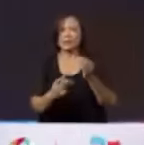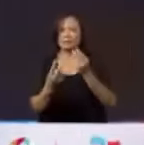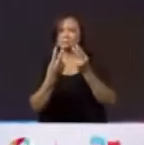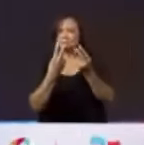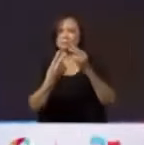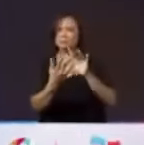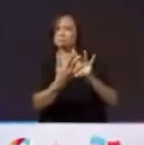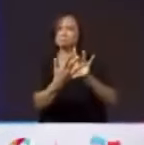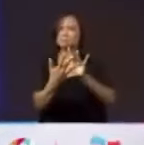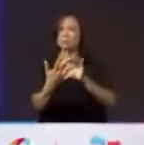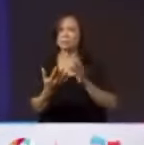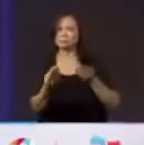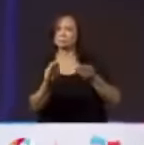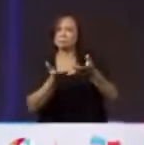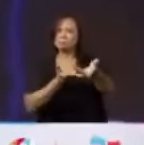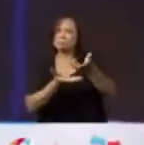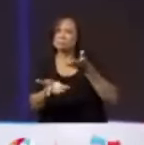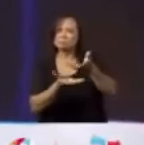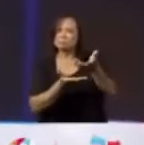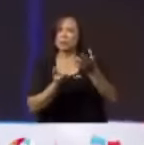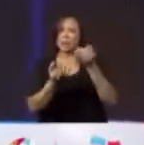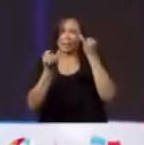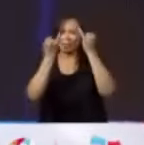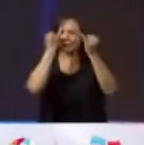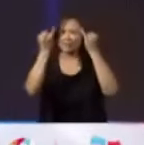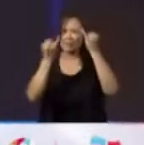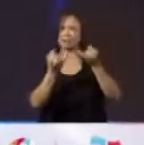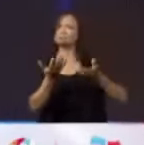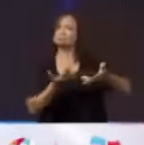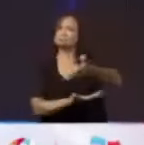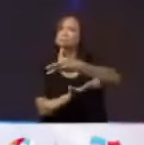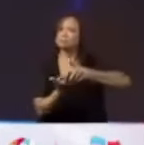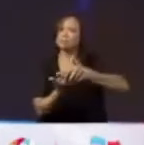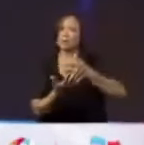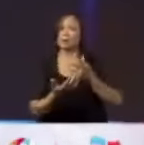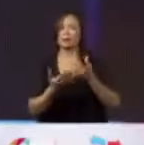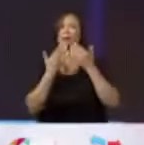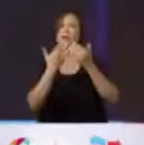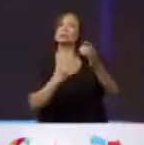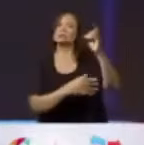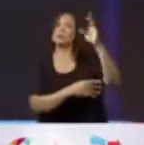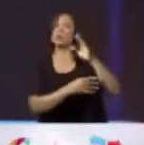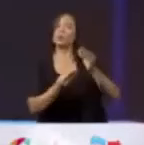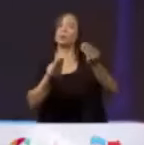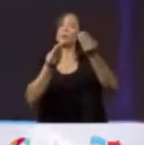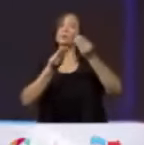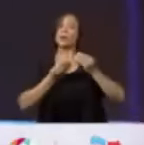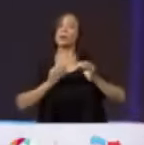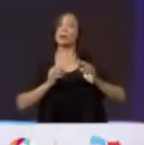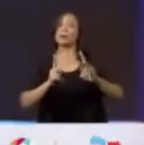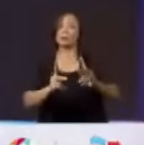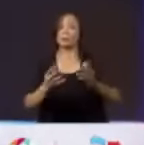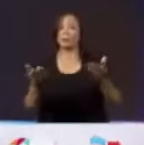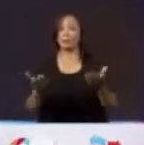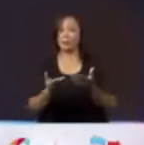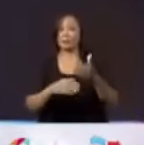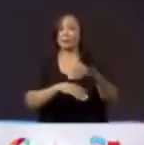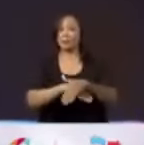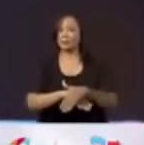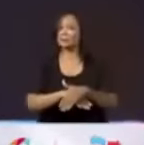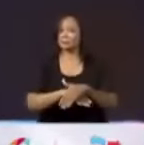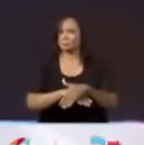este intercambio de ideas. Agradezco a Dios que me permite el privilegio de estar esta noche